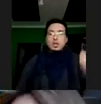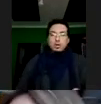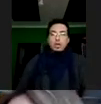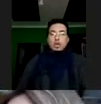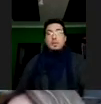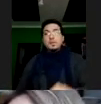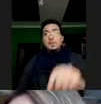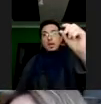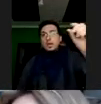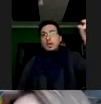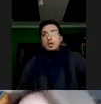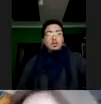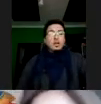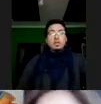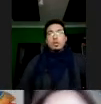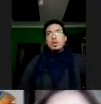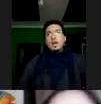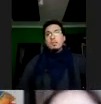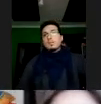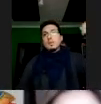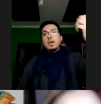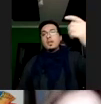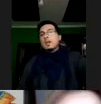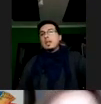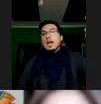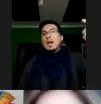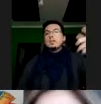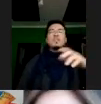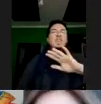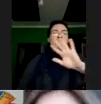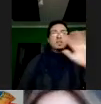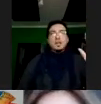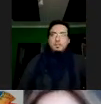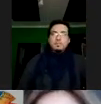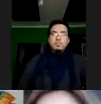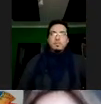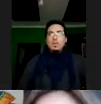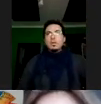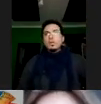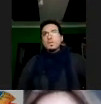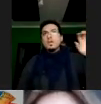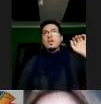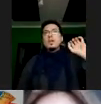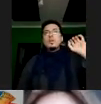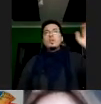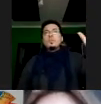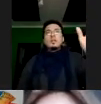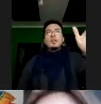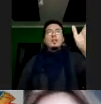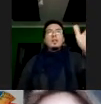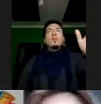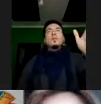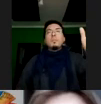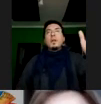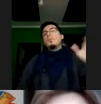objeto electrónico, para piezas pequeñas de electrónica, piezas pequeñas de maquinarias, etc. Entonces, justamente